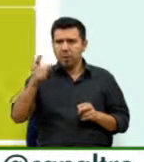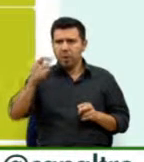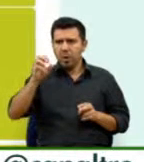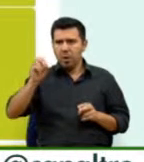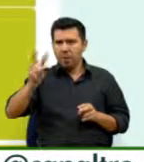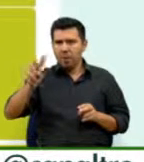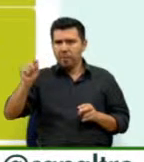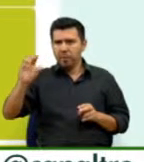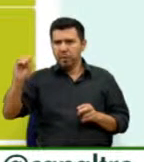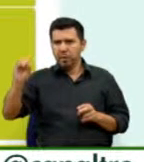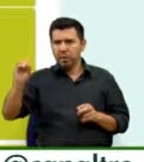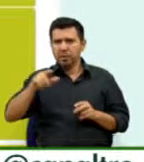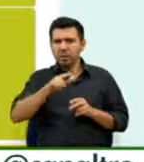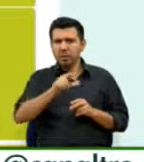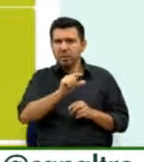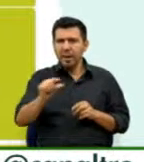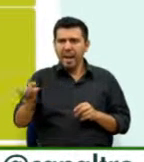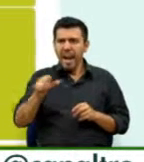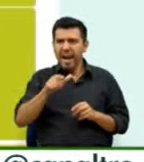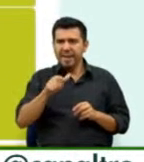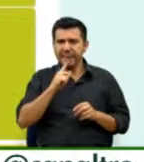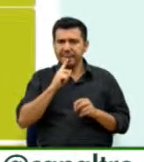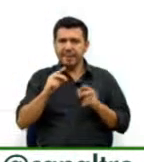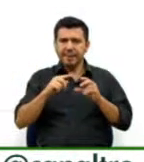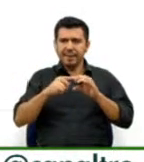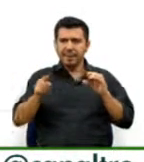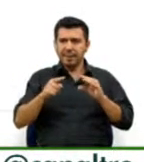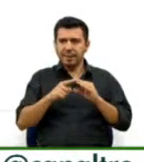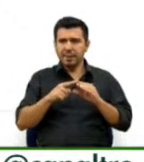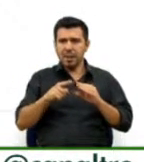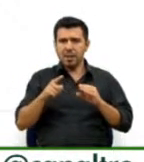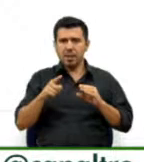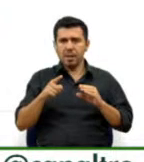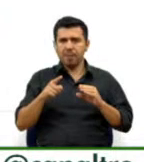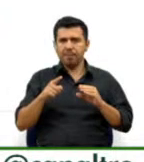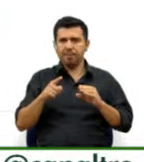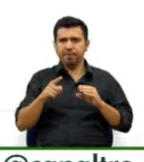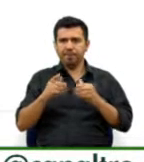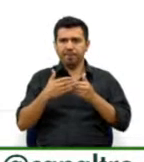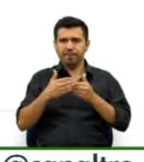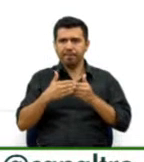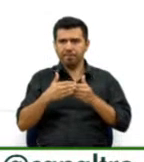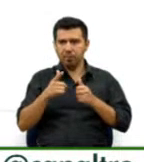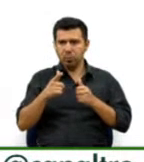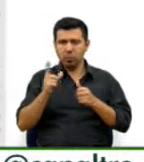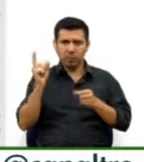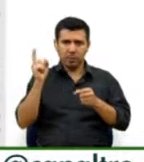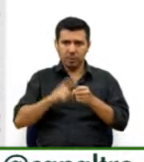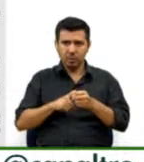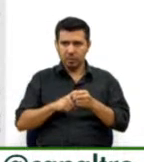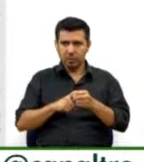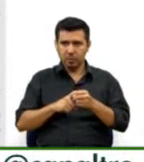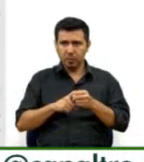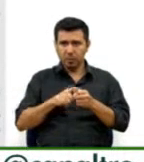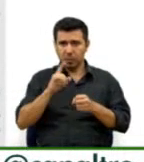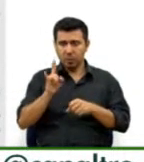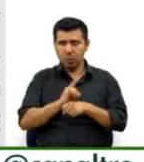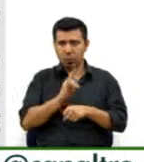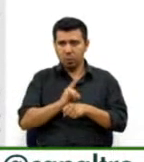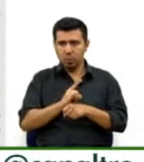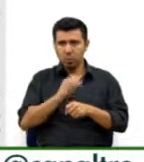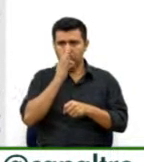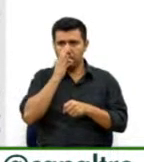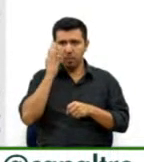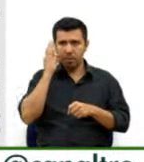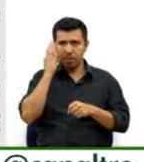www.bucaramanga.gov.com. Allí hay un slash de valorización y allí nos registramos. Debemos inscribir un usuario y una